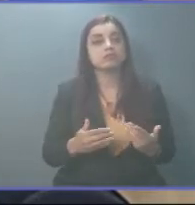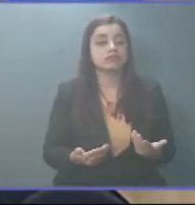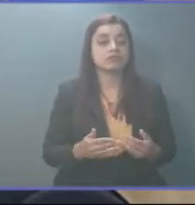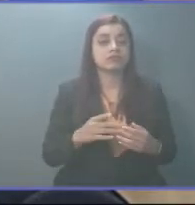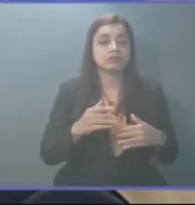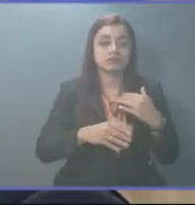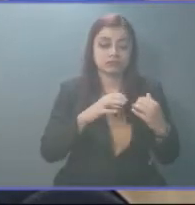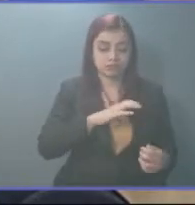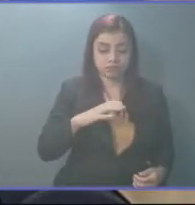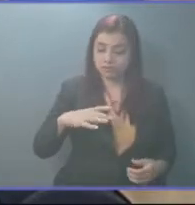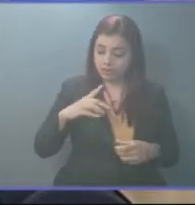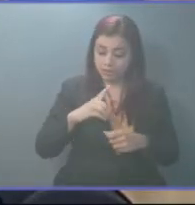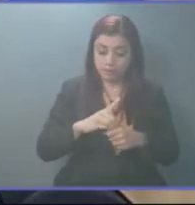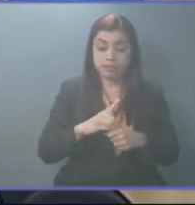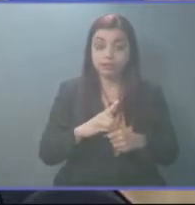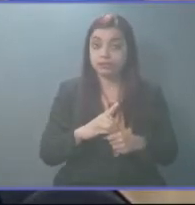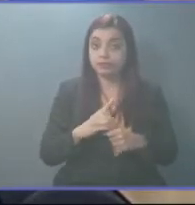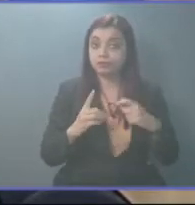El CONEIPD